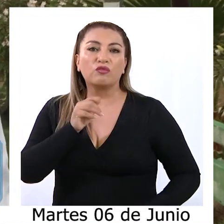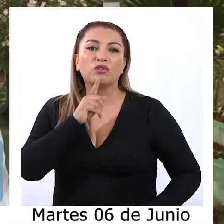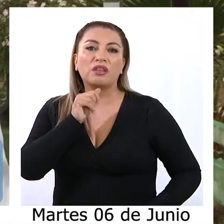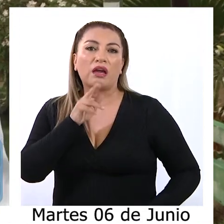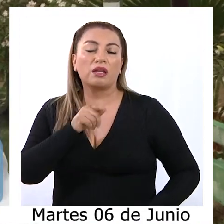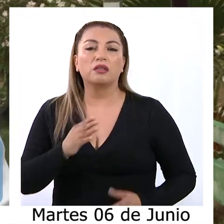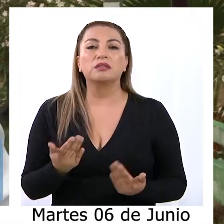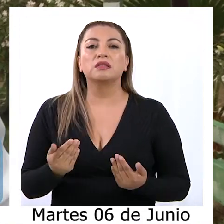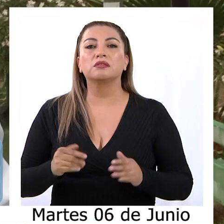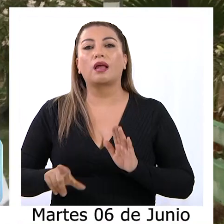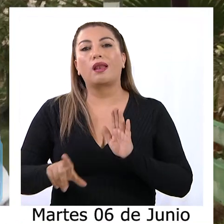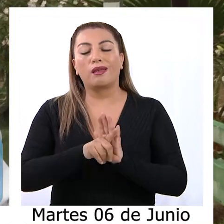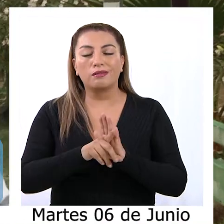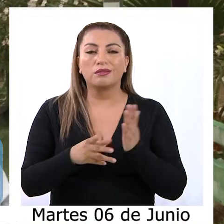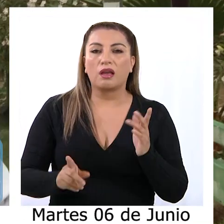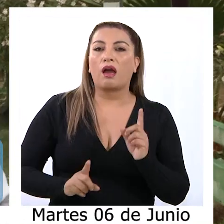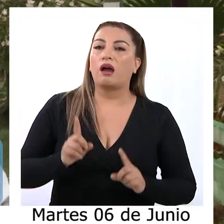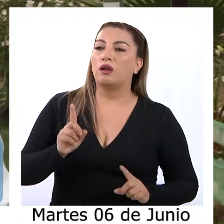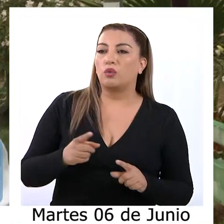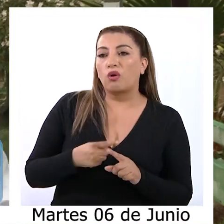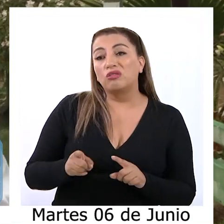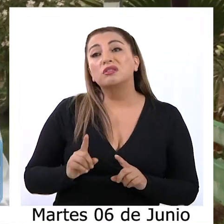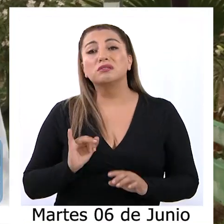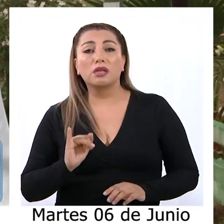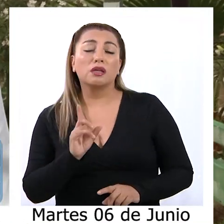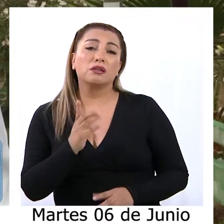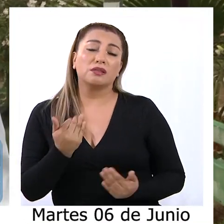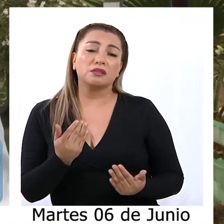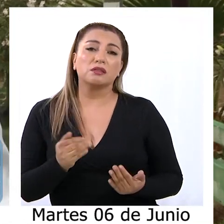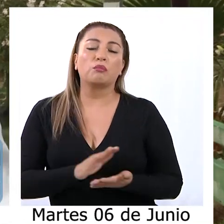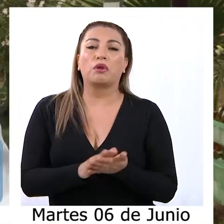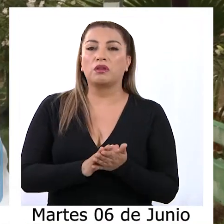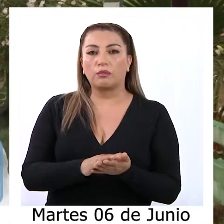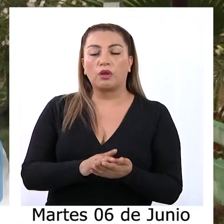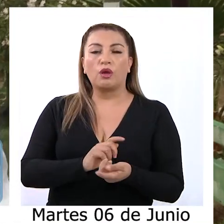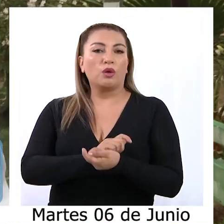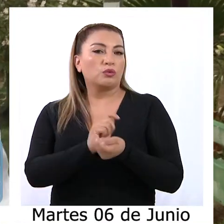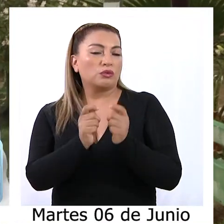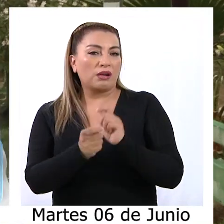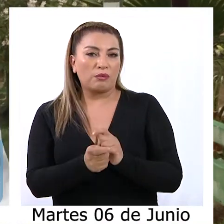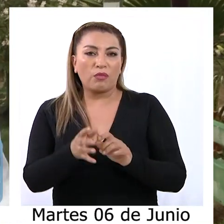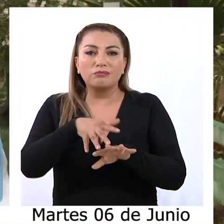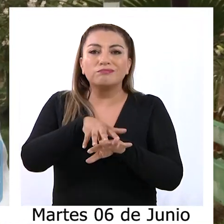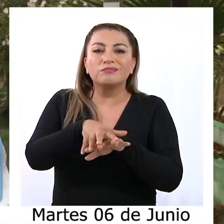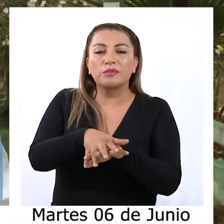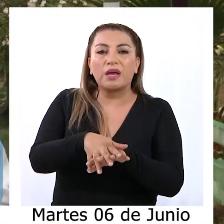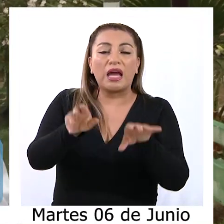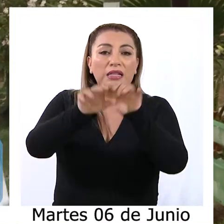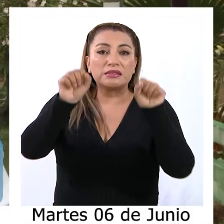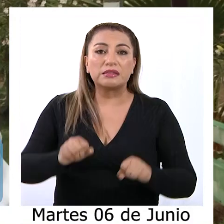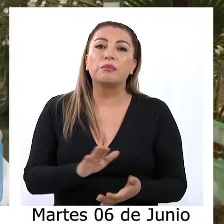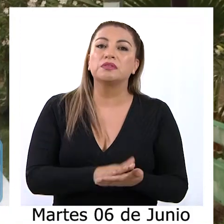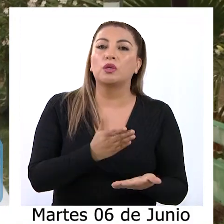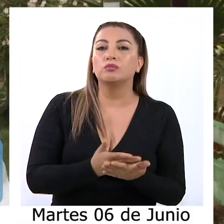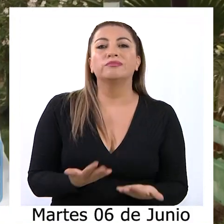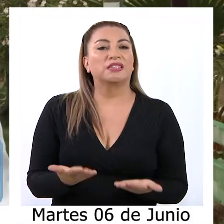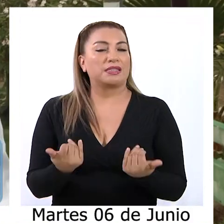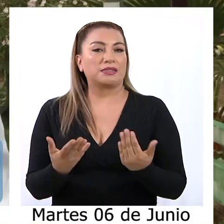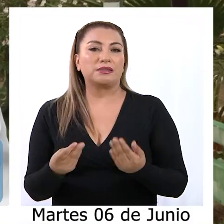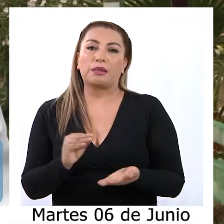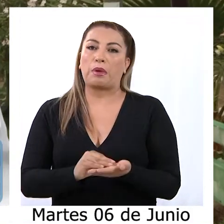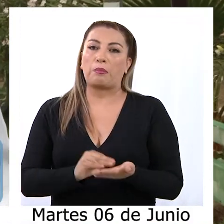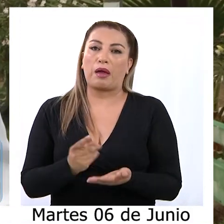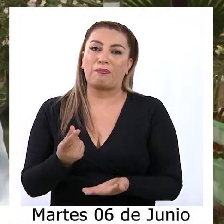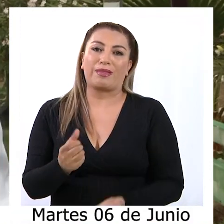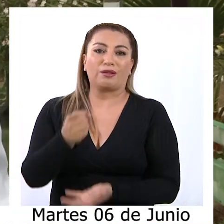efectivamente financiamiento. Hay otras que obviamente lo requieren. Si uno quiere hablar de una reforma integral al sistema de salud, requiere efectivamente mayores